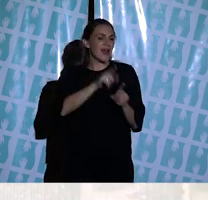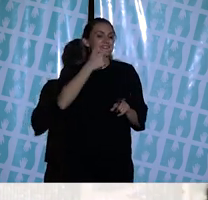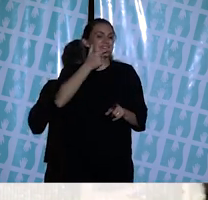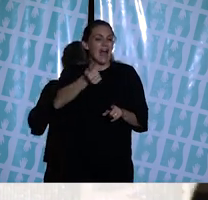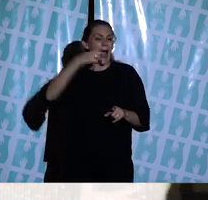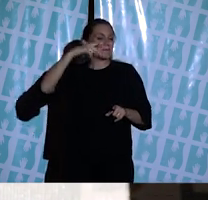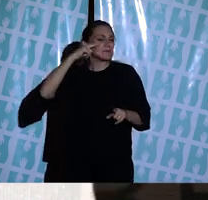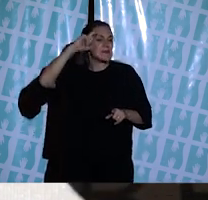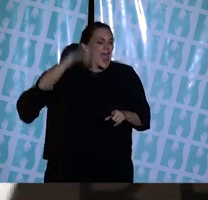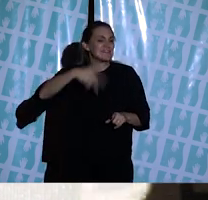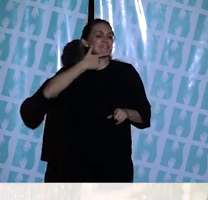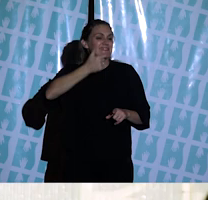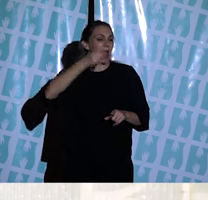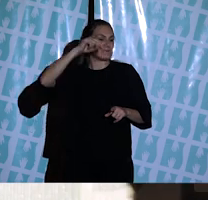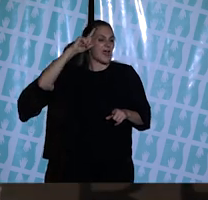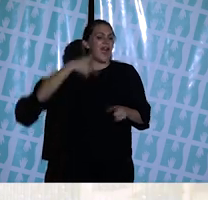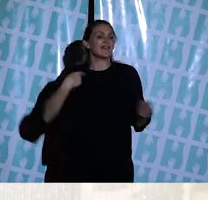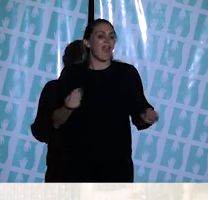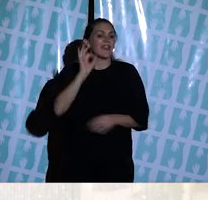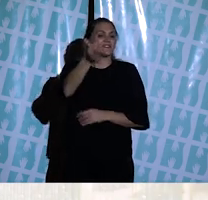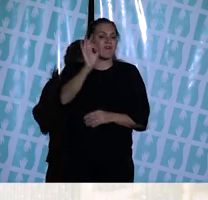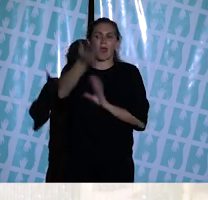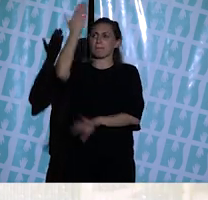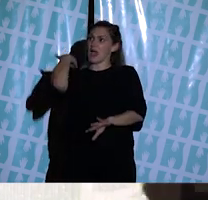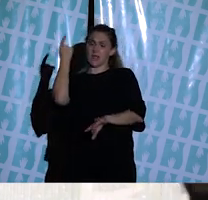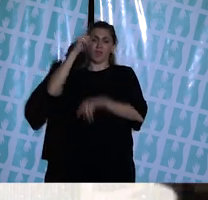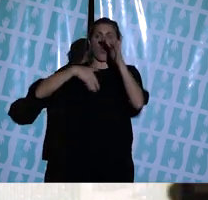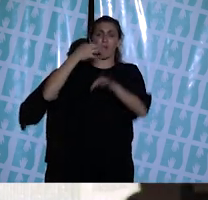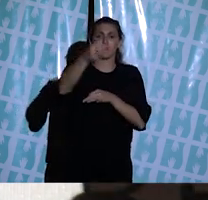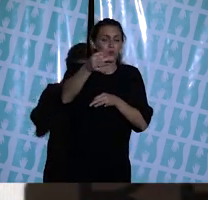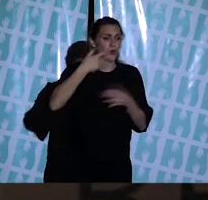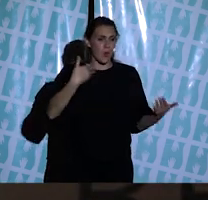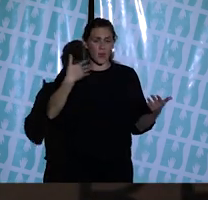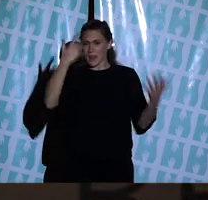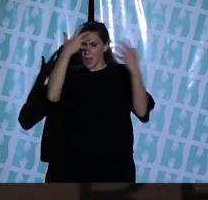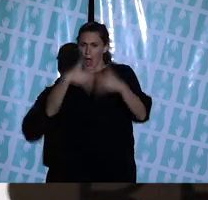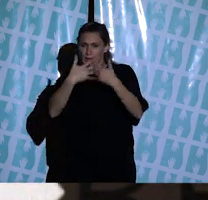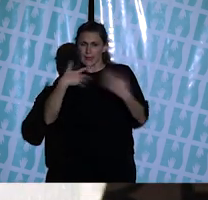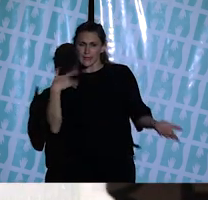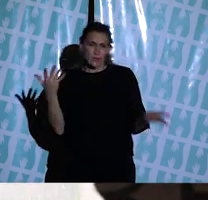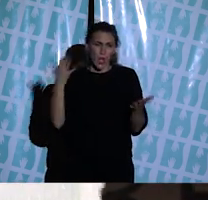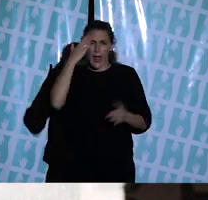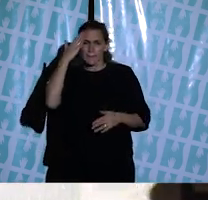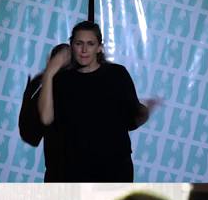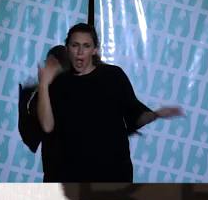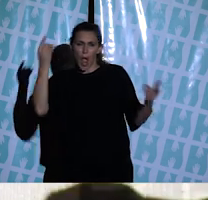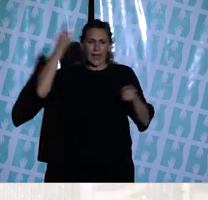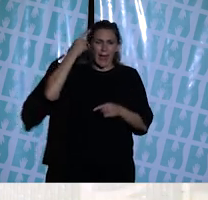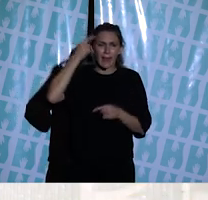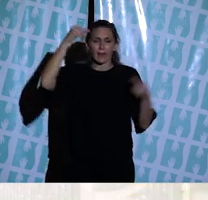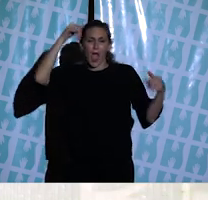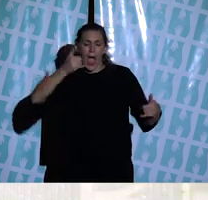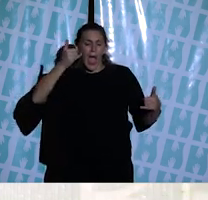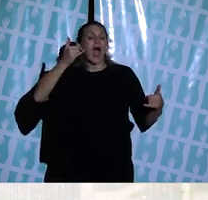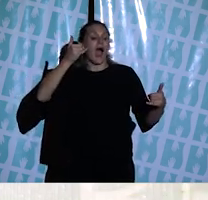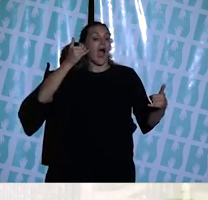propia finitud, el futuro, el pasado, y otras cuestiones que vamos a tocar hoy. Y vamos a ver cómo se entrelazan